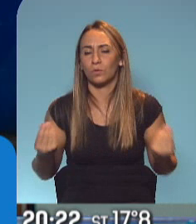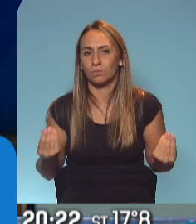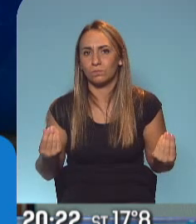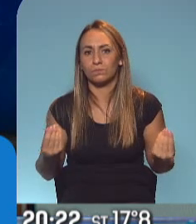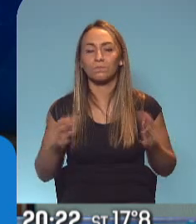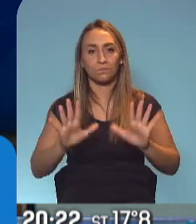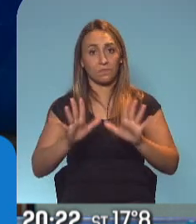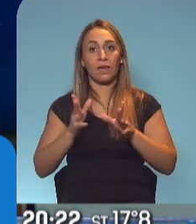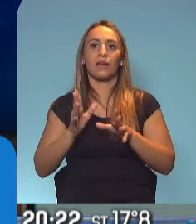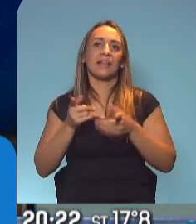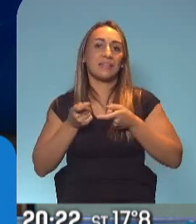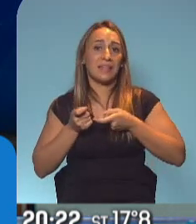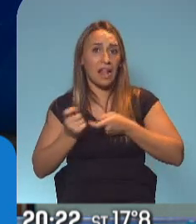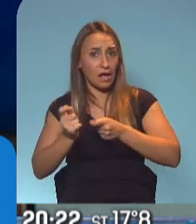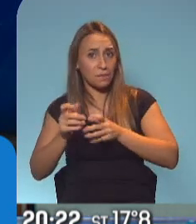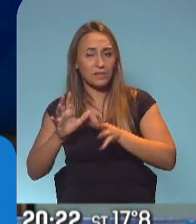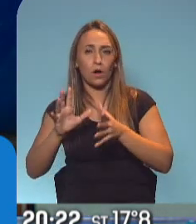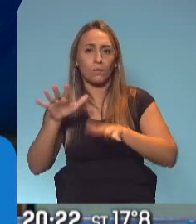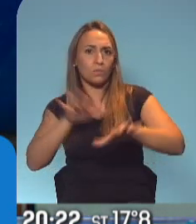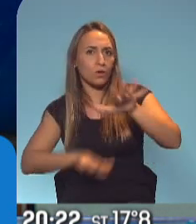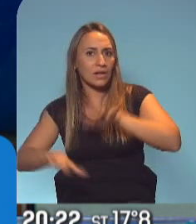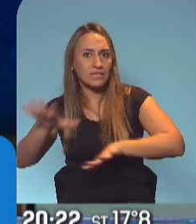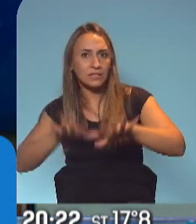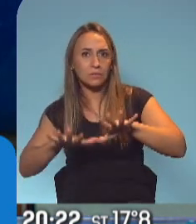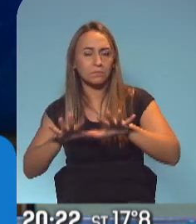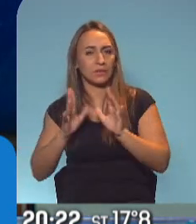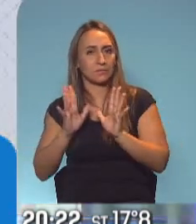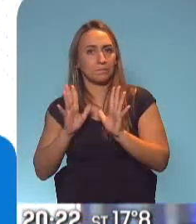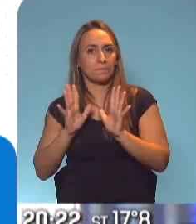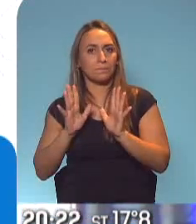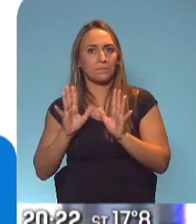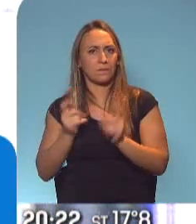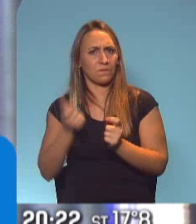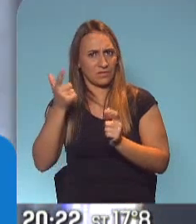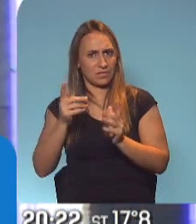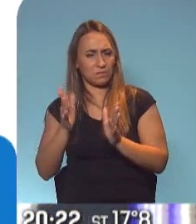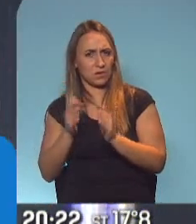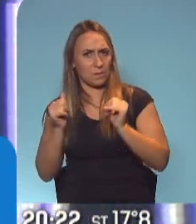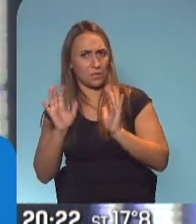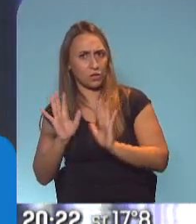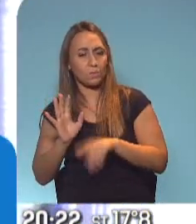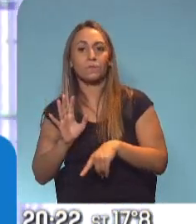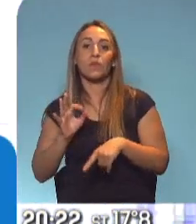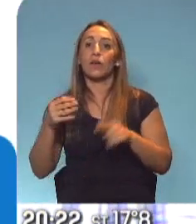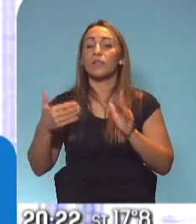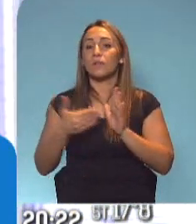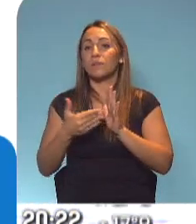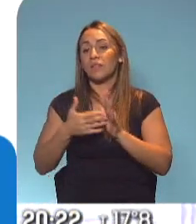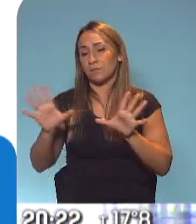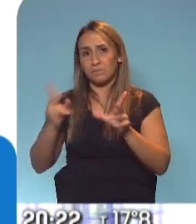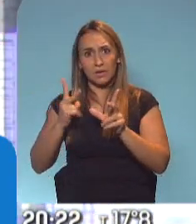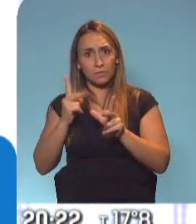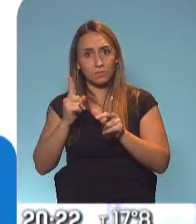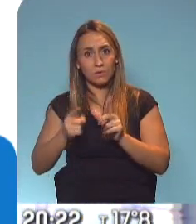El trámite es un trámite relativamente expeditivo. Lo que hay que hacer por parte de los operadores judiciales, defensores, fiscales